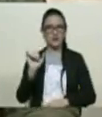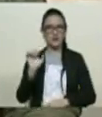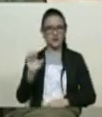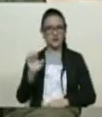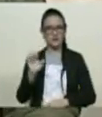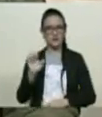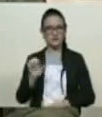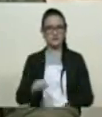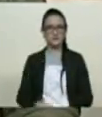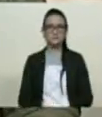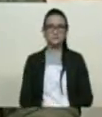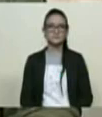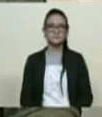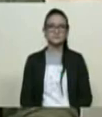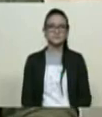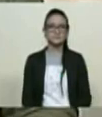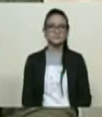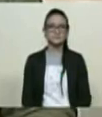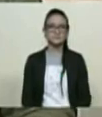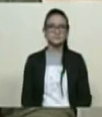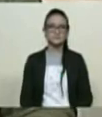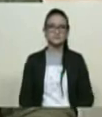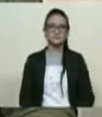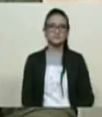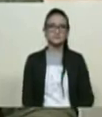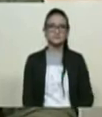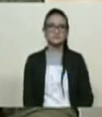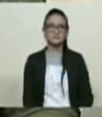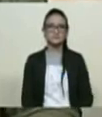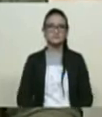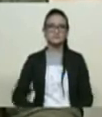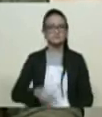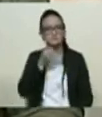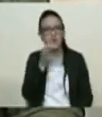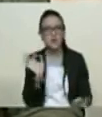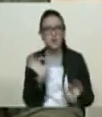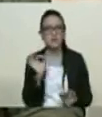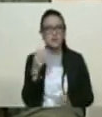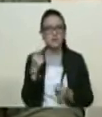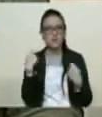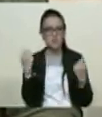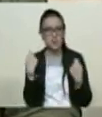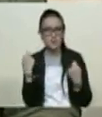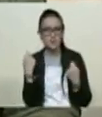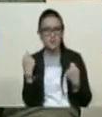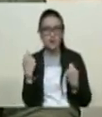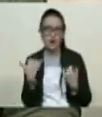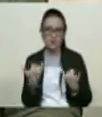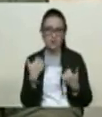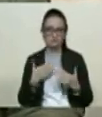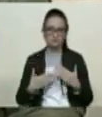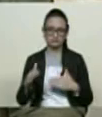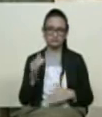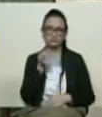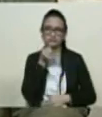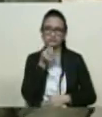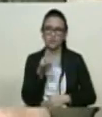momento no nos hemos pronunciado públicamente en relación con eso, lo podemos hacer en el día de hoy.